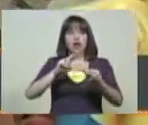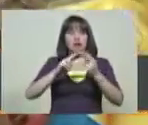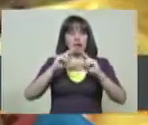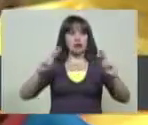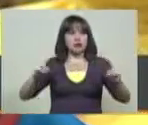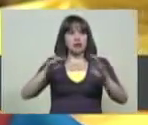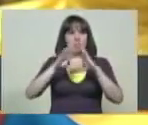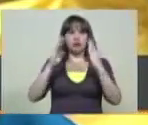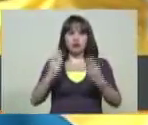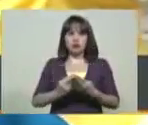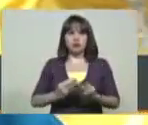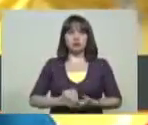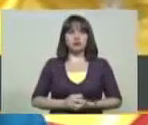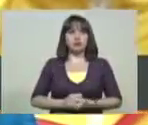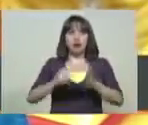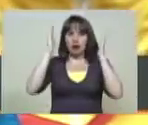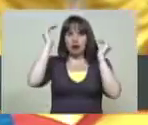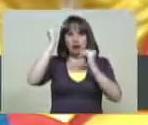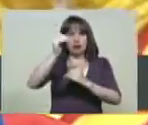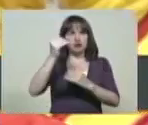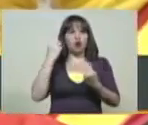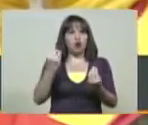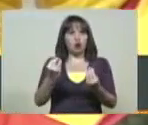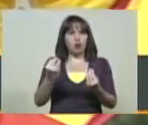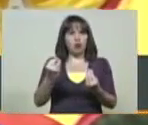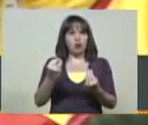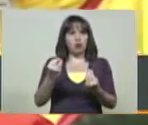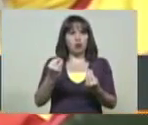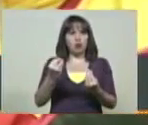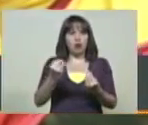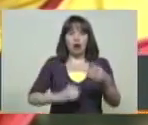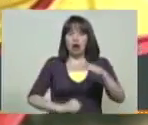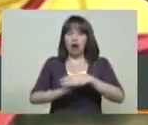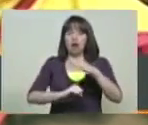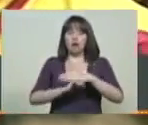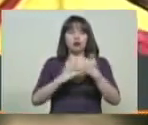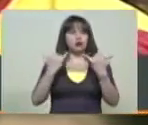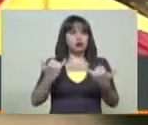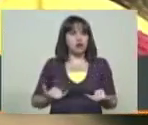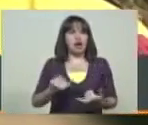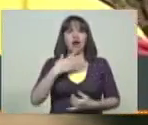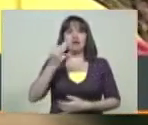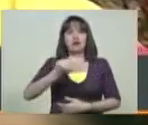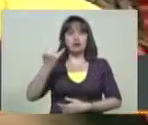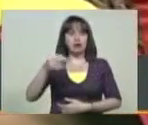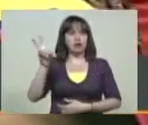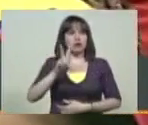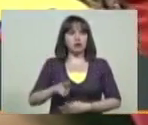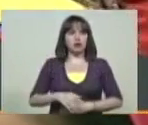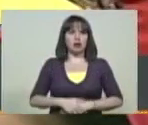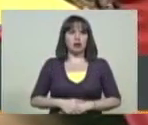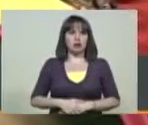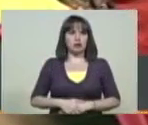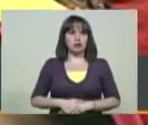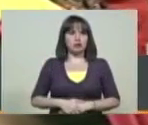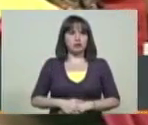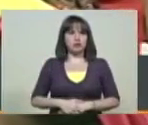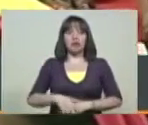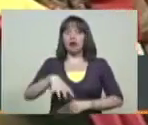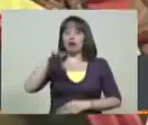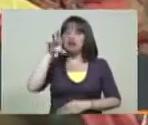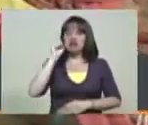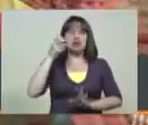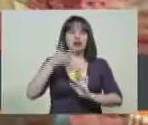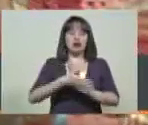a estar atentos y sumarse a la solidaridad y defensa de la verdad de venezuela en el entendido de que